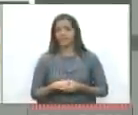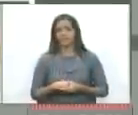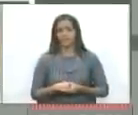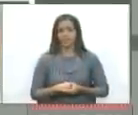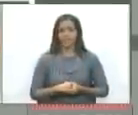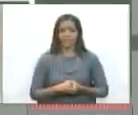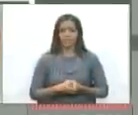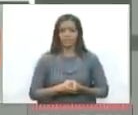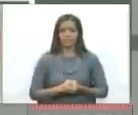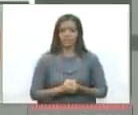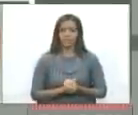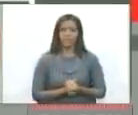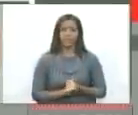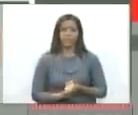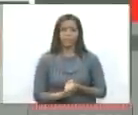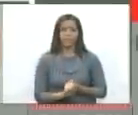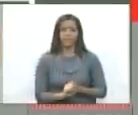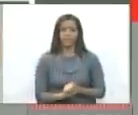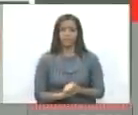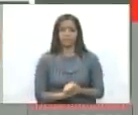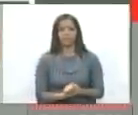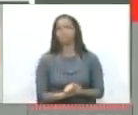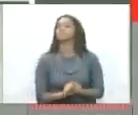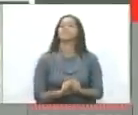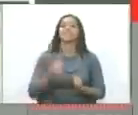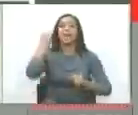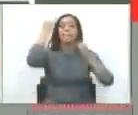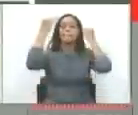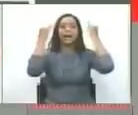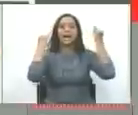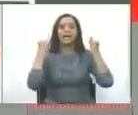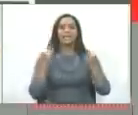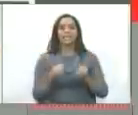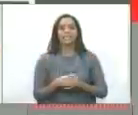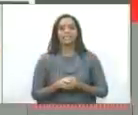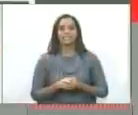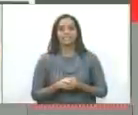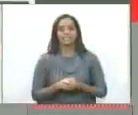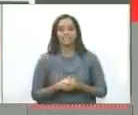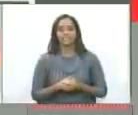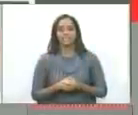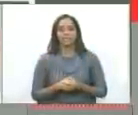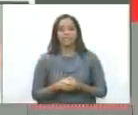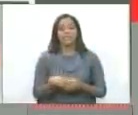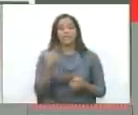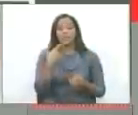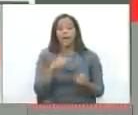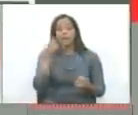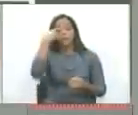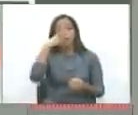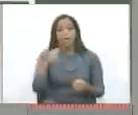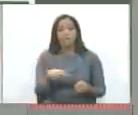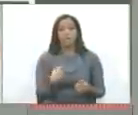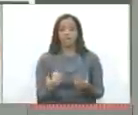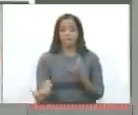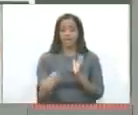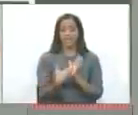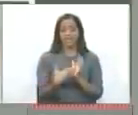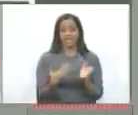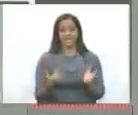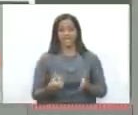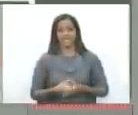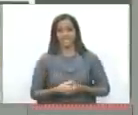¿Ah? Imagínense que yo sacara la conversación. Que la saque, yo me sumo al grito del pueblo, que la saque. ¿Ah?